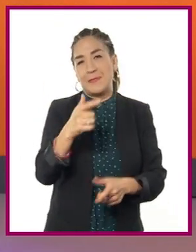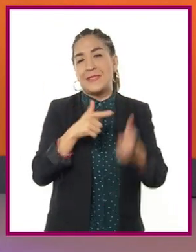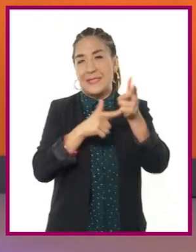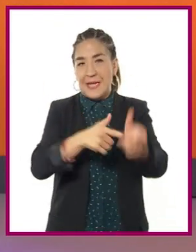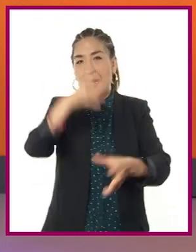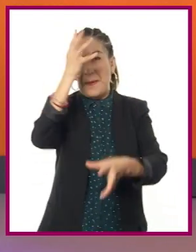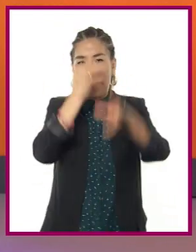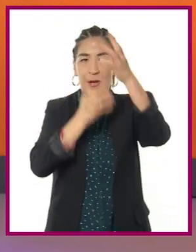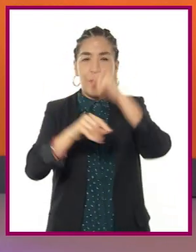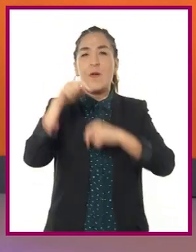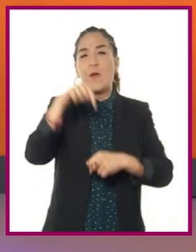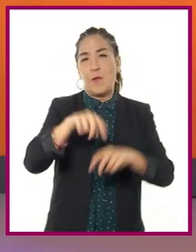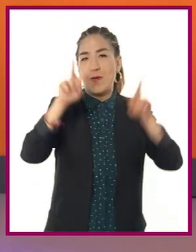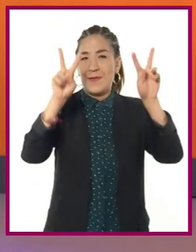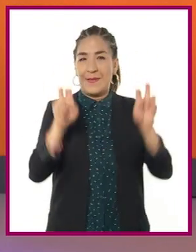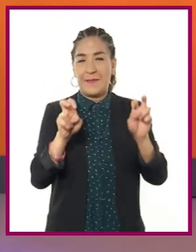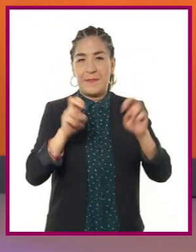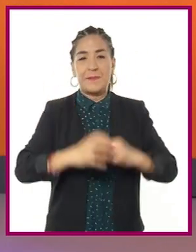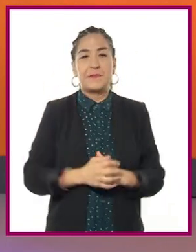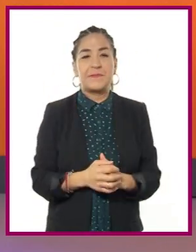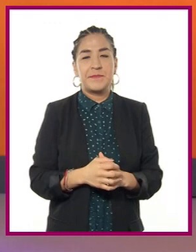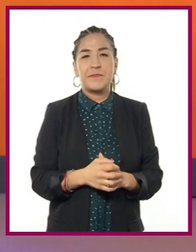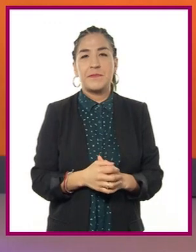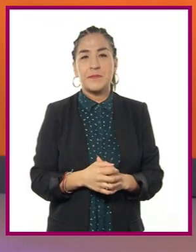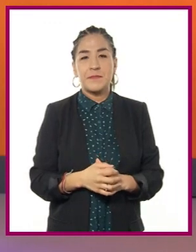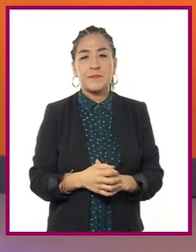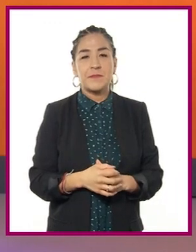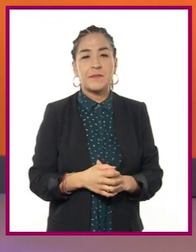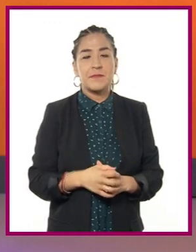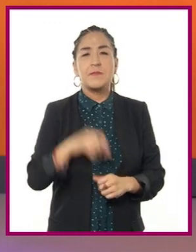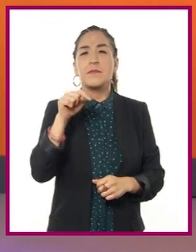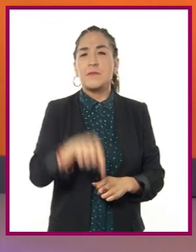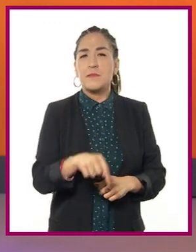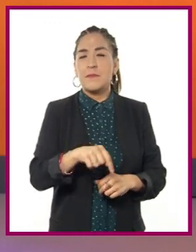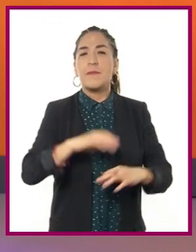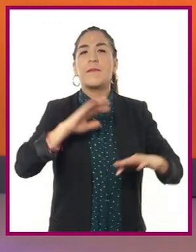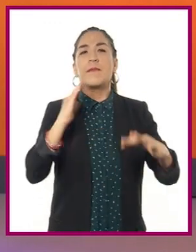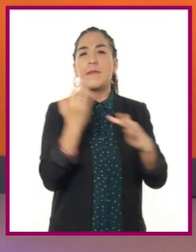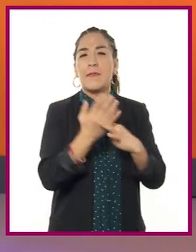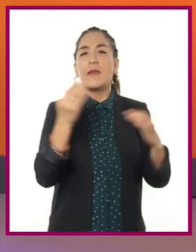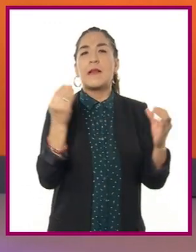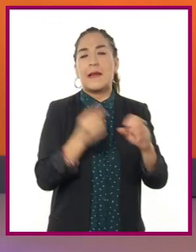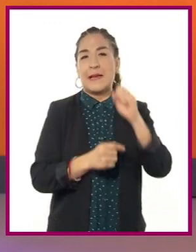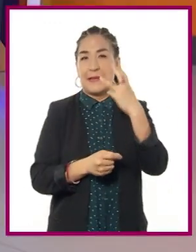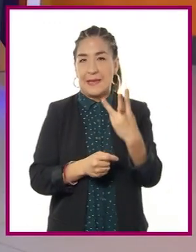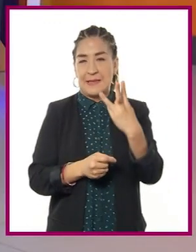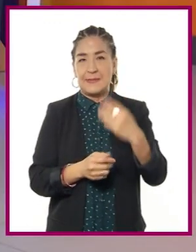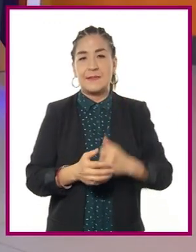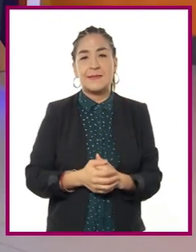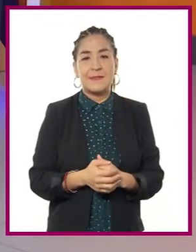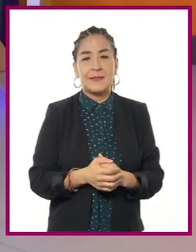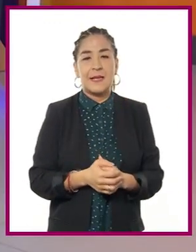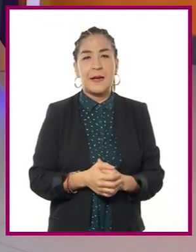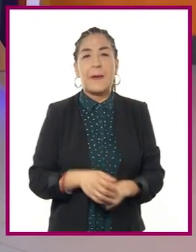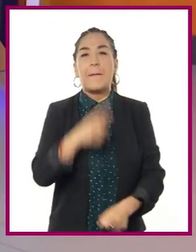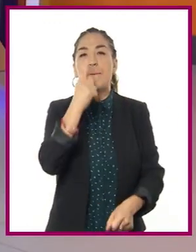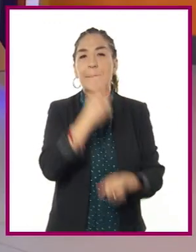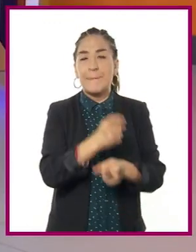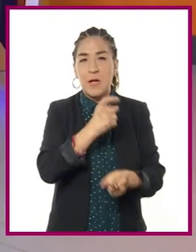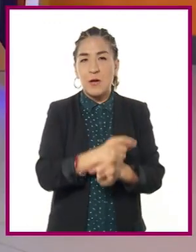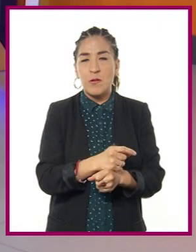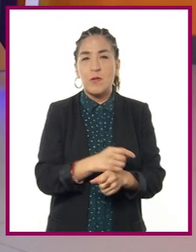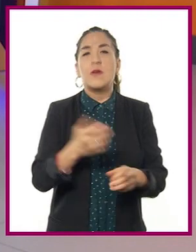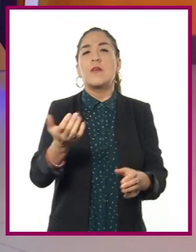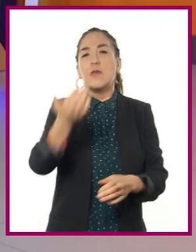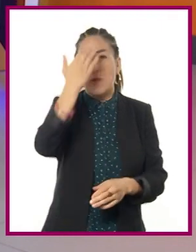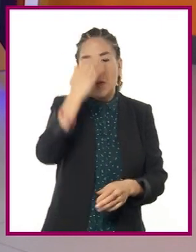aprendizaje del contenido. La sesión se dividirá en 3 momentos. Se activarán los